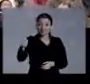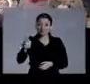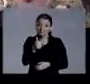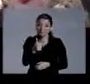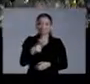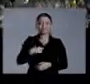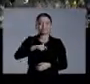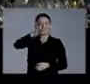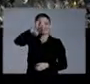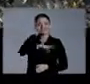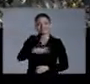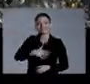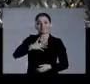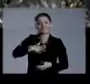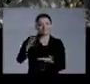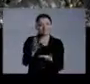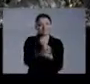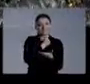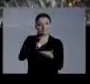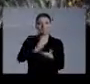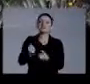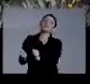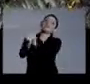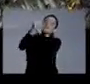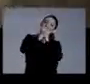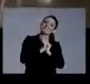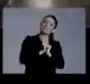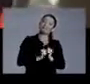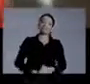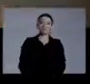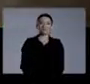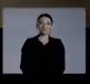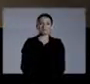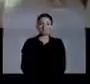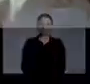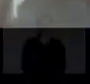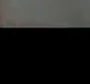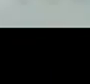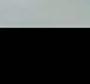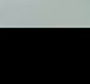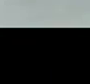Todos ustedes son el Chile que quiero. ¡Acompáñenme!